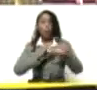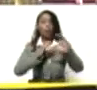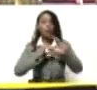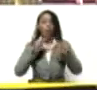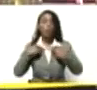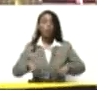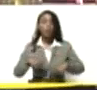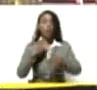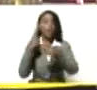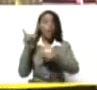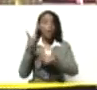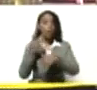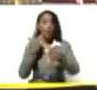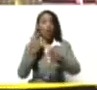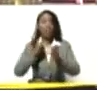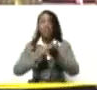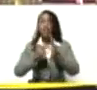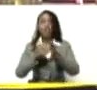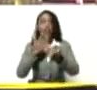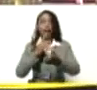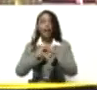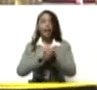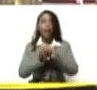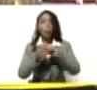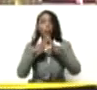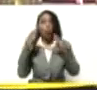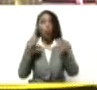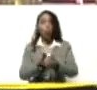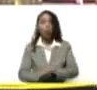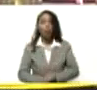va a cambiar todo. Ya lo ha cambiado todo.